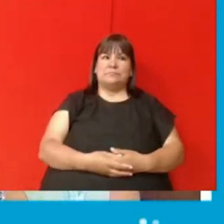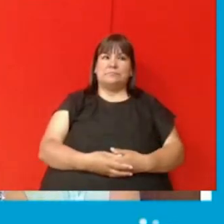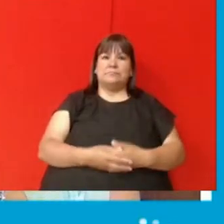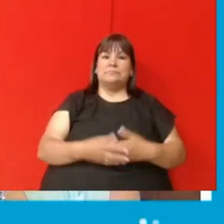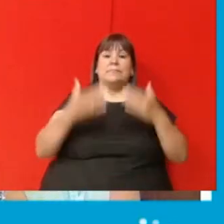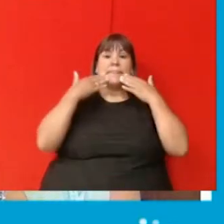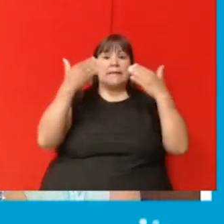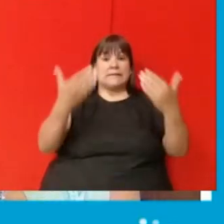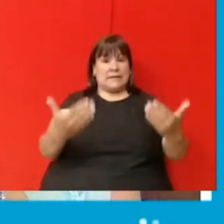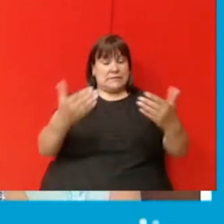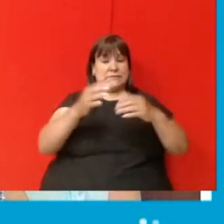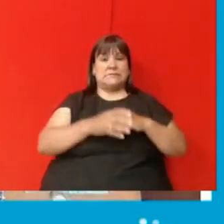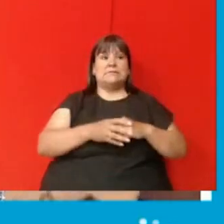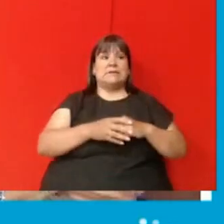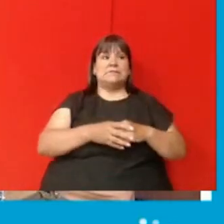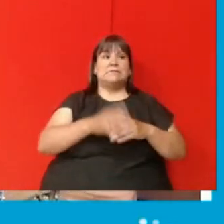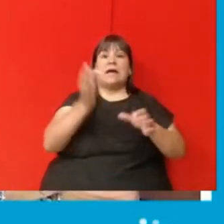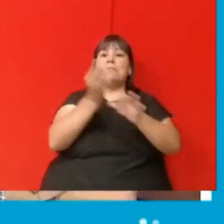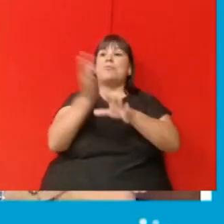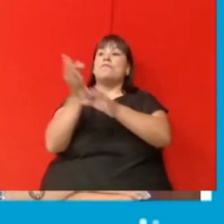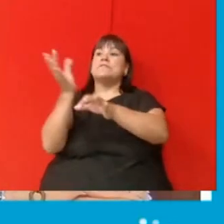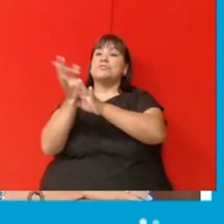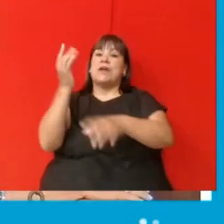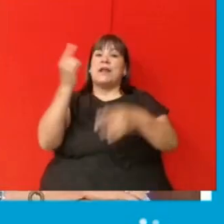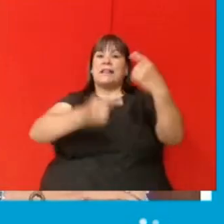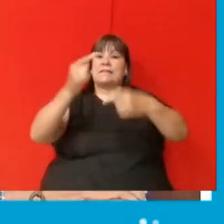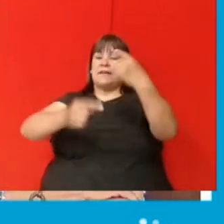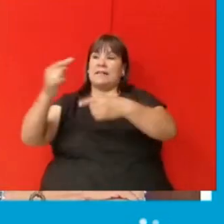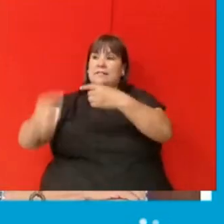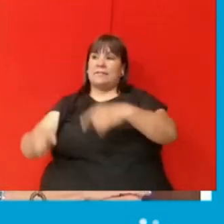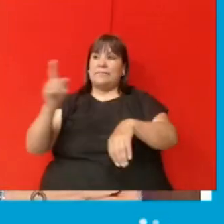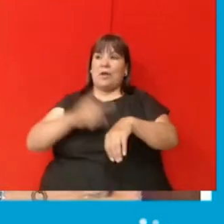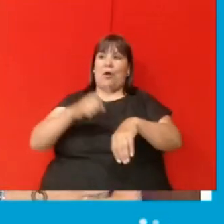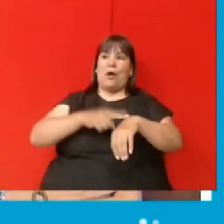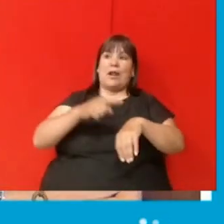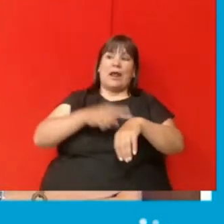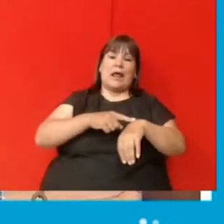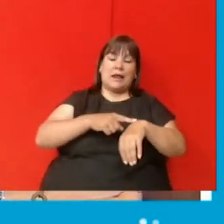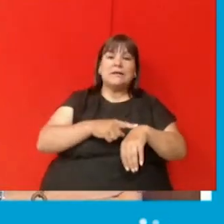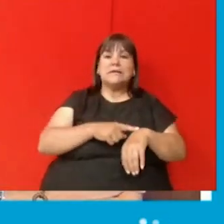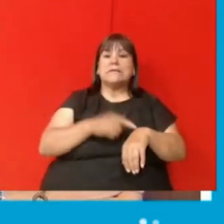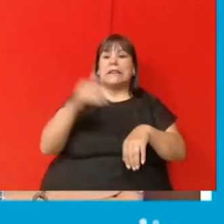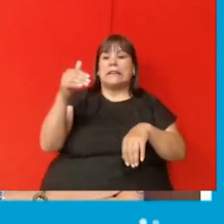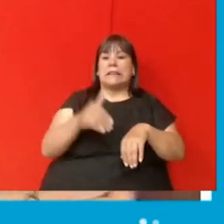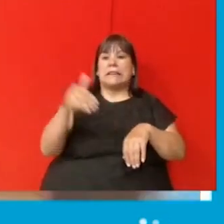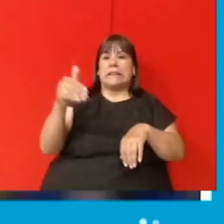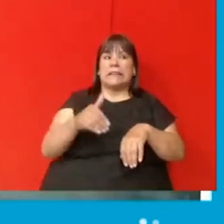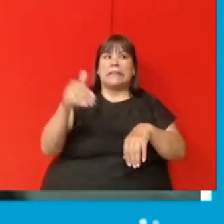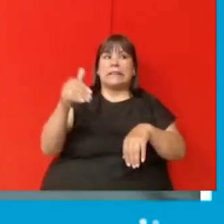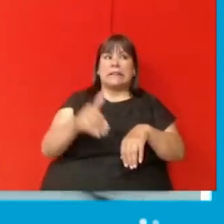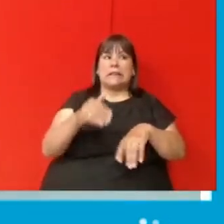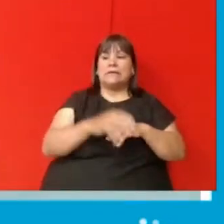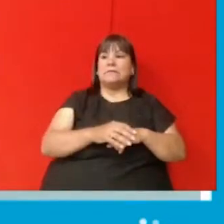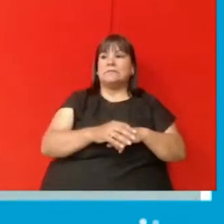Bueno, muchísimas gracias. Bueno, estamos bastante atrasados, creo, de acuerdo al cronograma de actividades, así que no sé si dará tiempo para